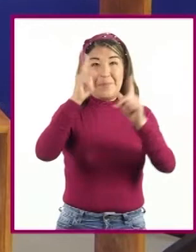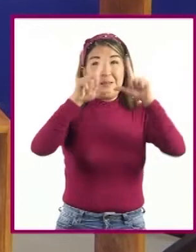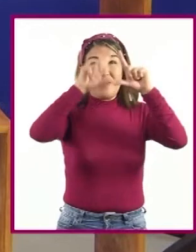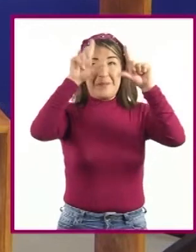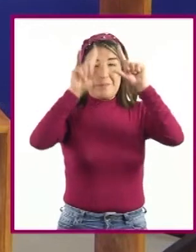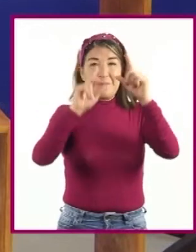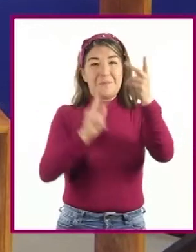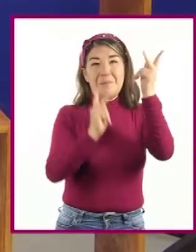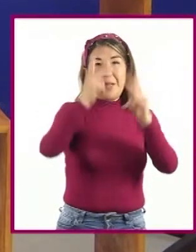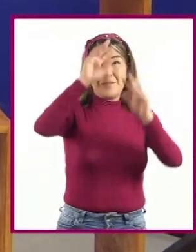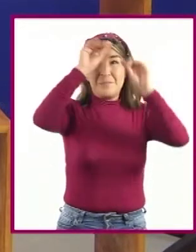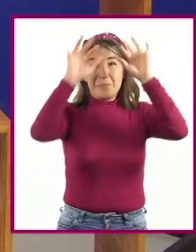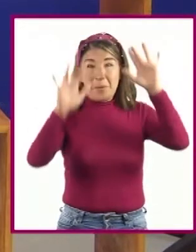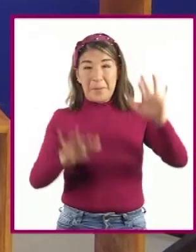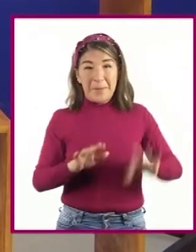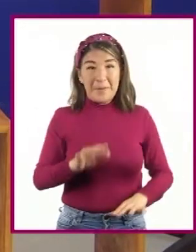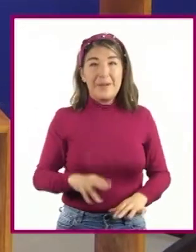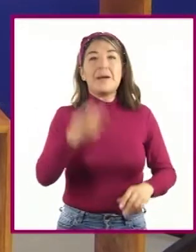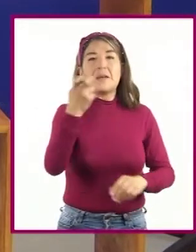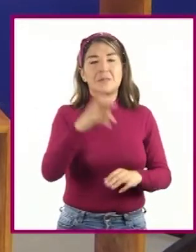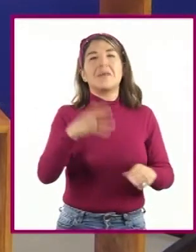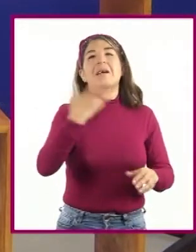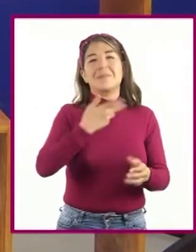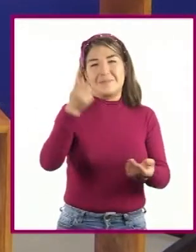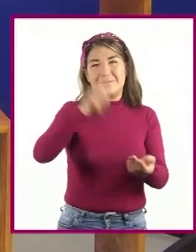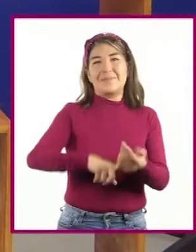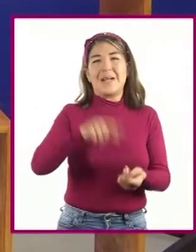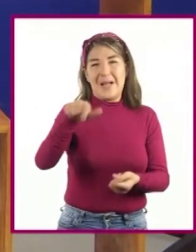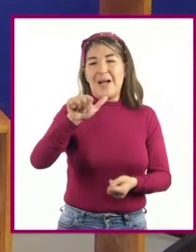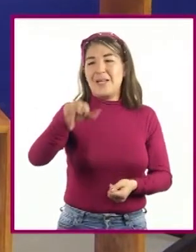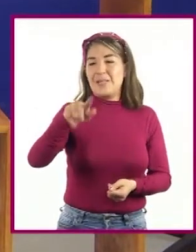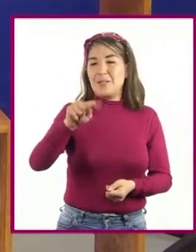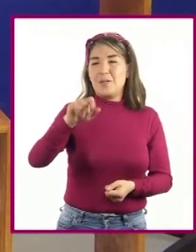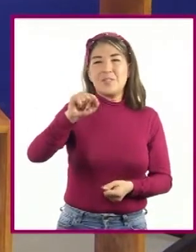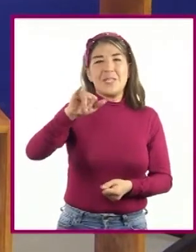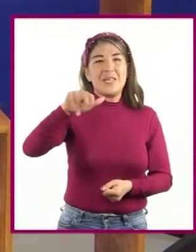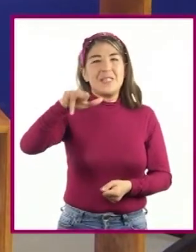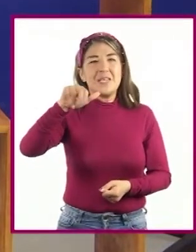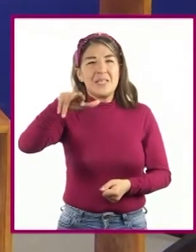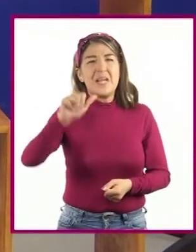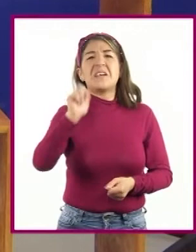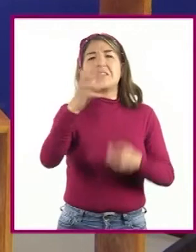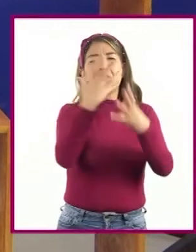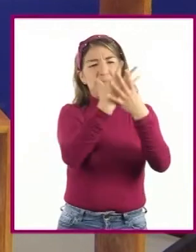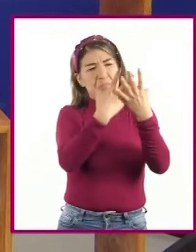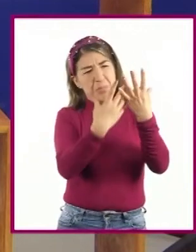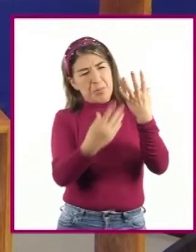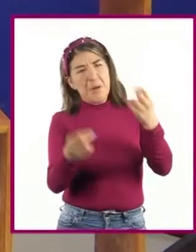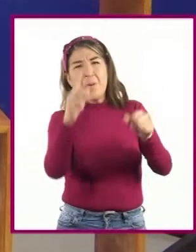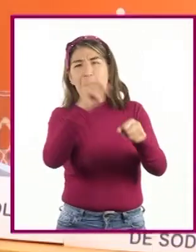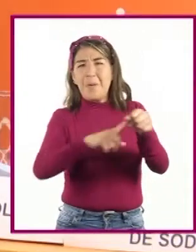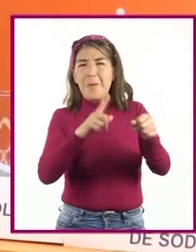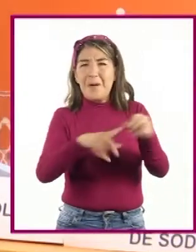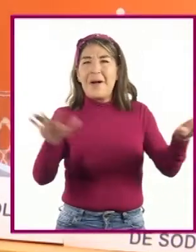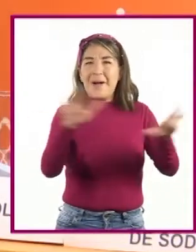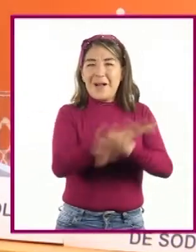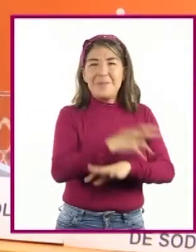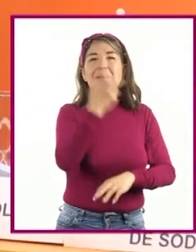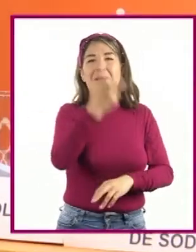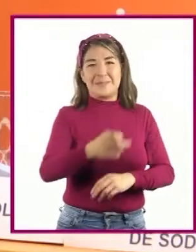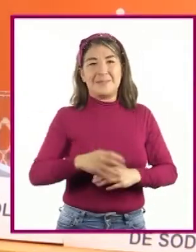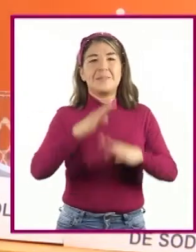vuelven coloradas porque contienen antocianina. Además de ofrecer protección contra el sol, la antocianina